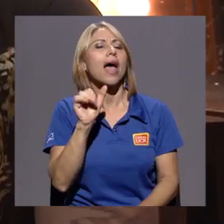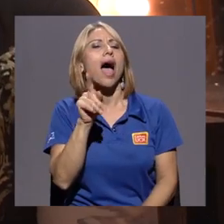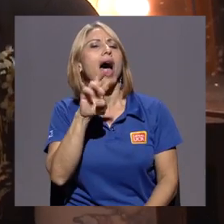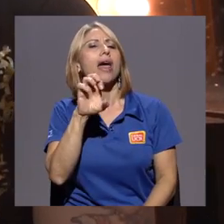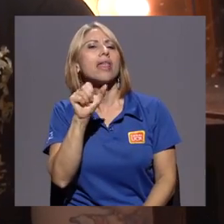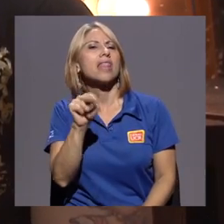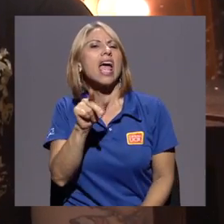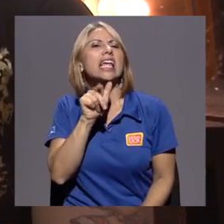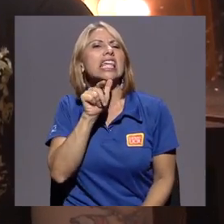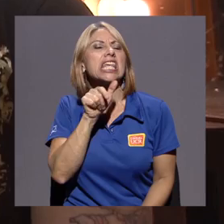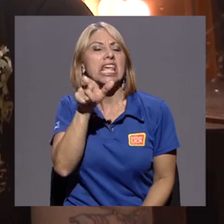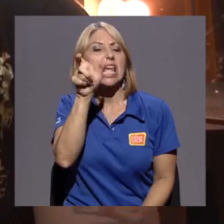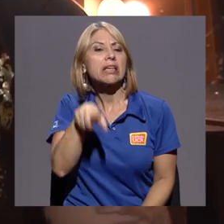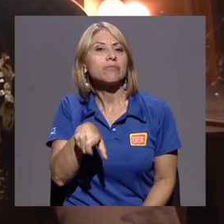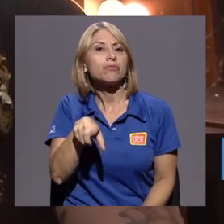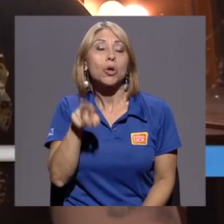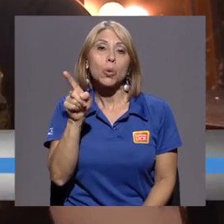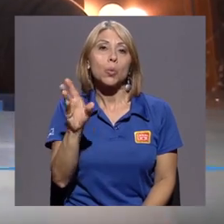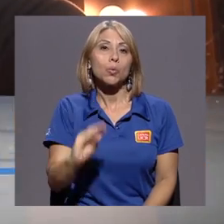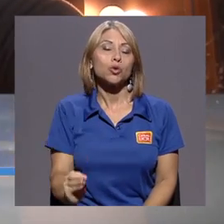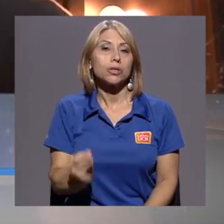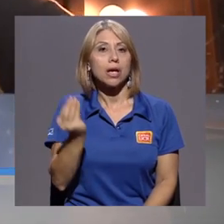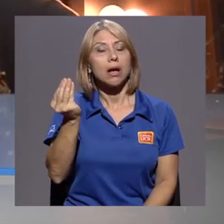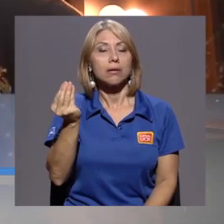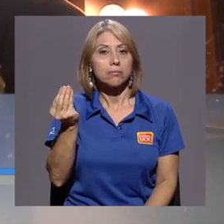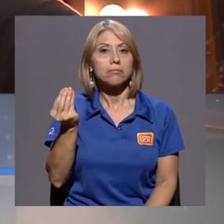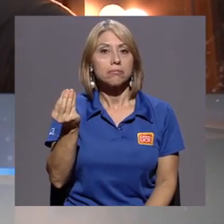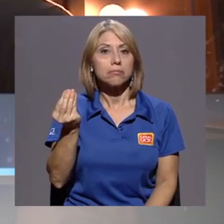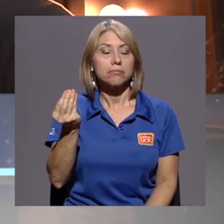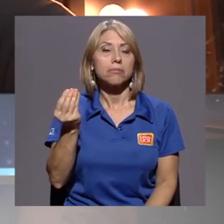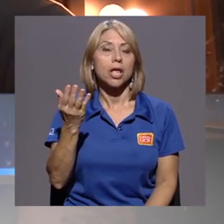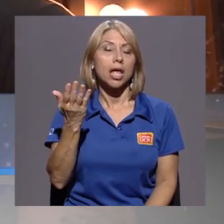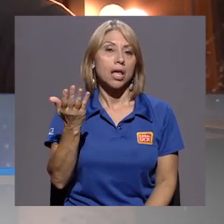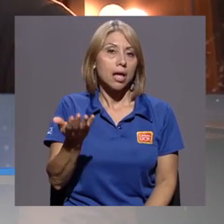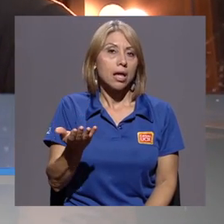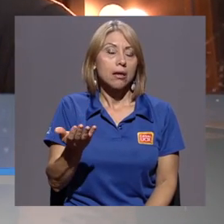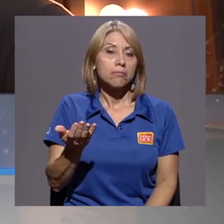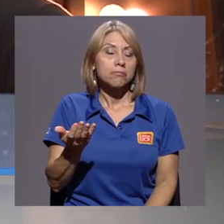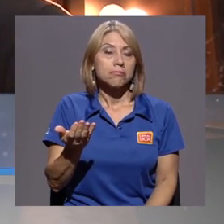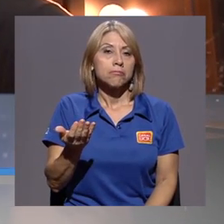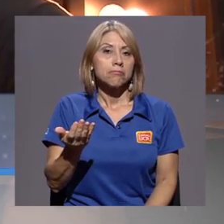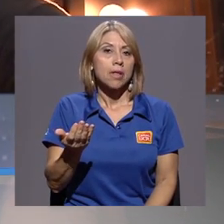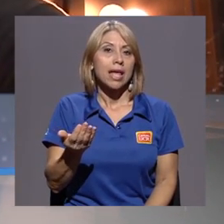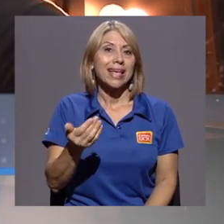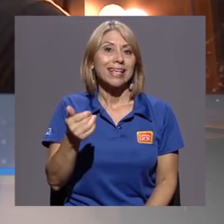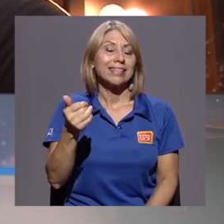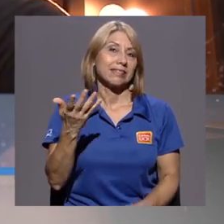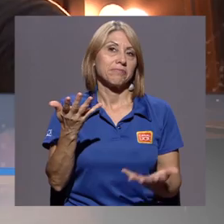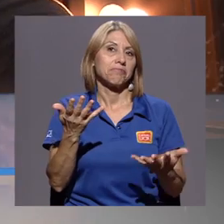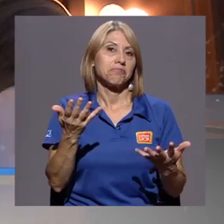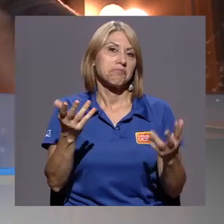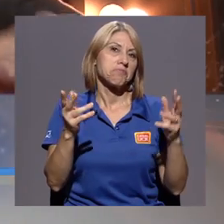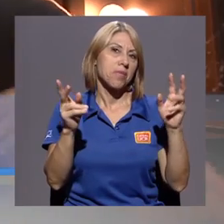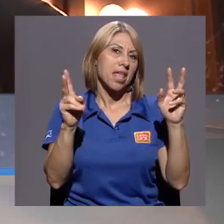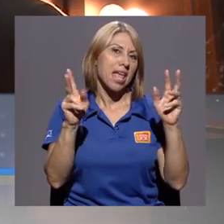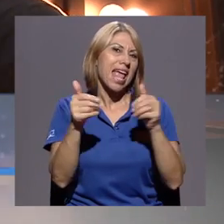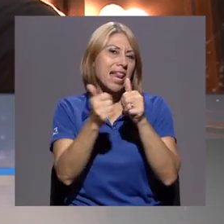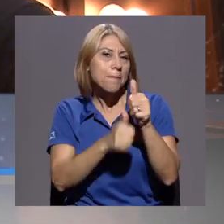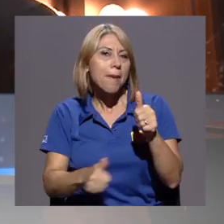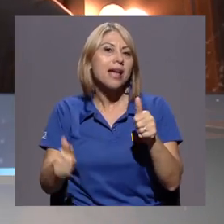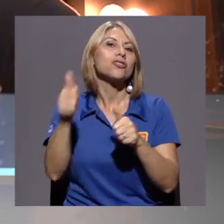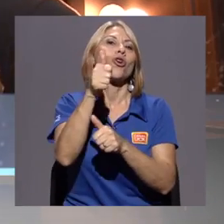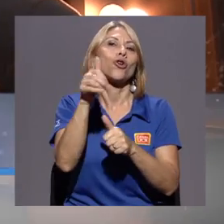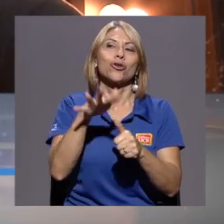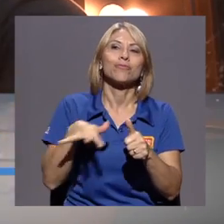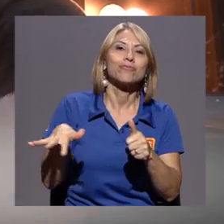Adrián es un muchacho, ¿verdad? Un joven que es el mayor, por así decirlo, como de la camada del